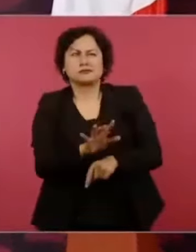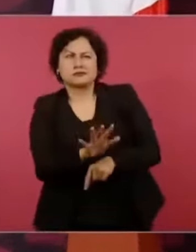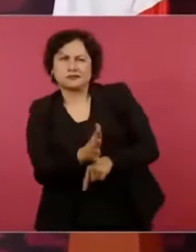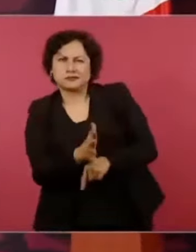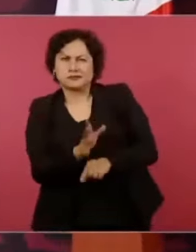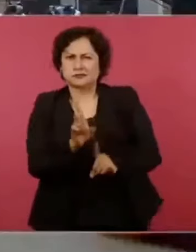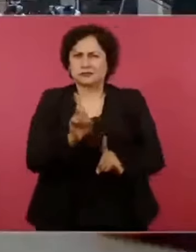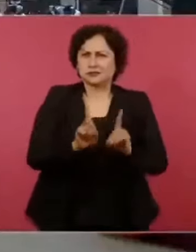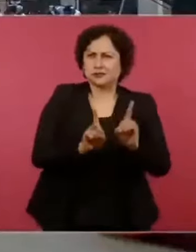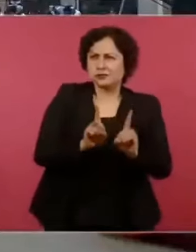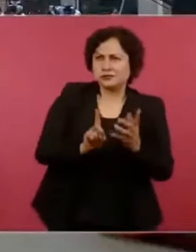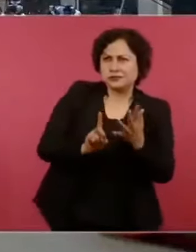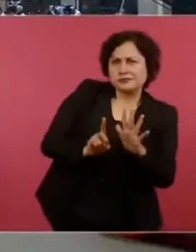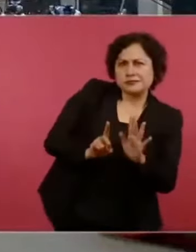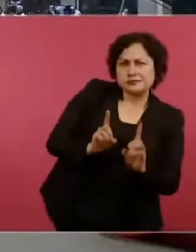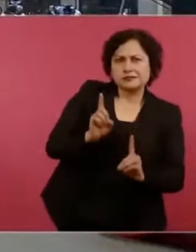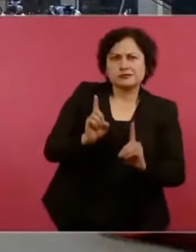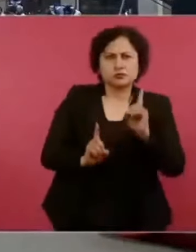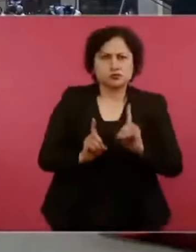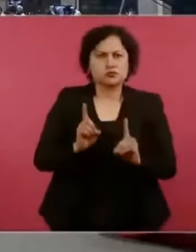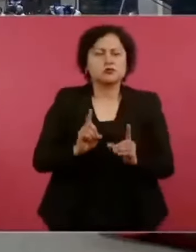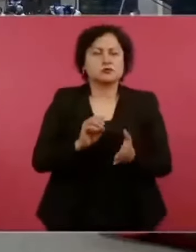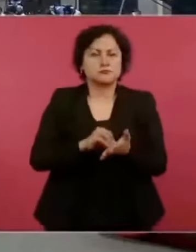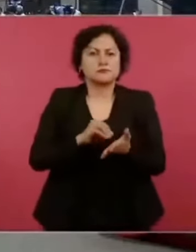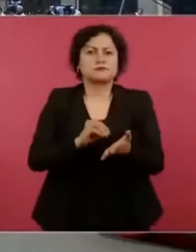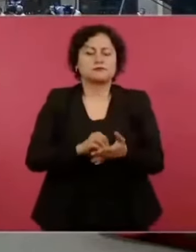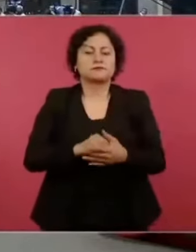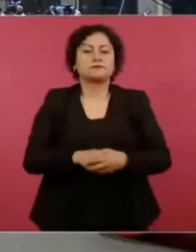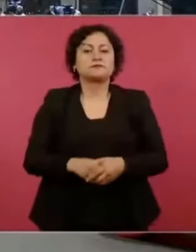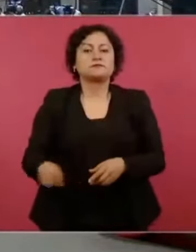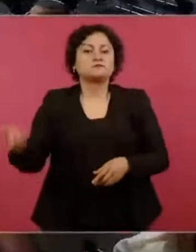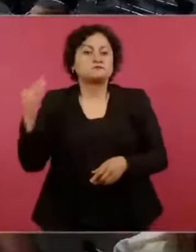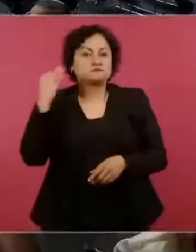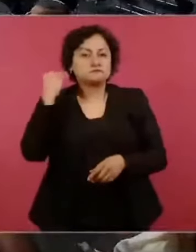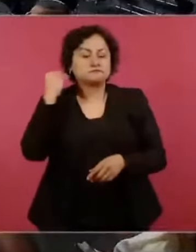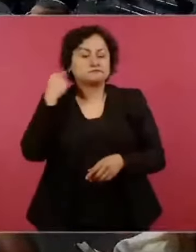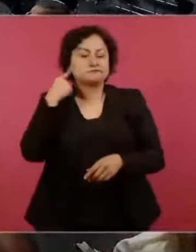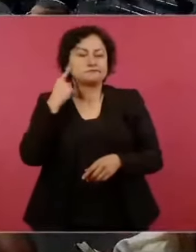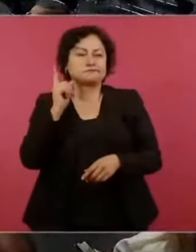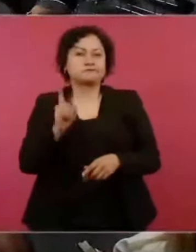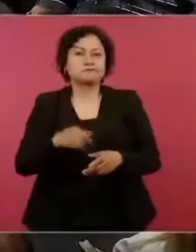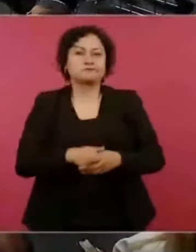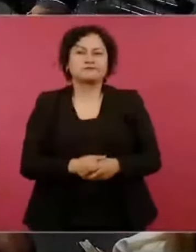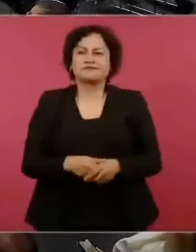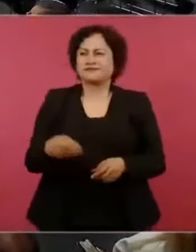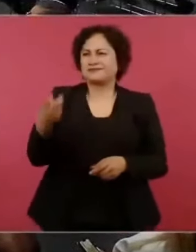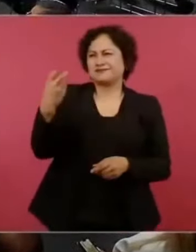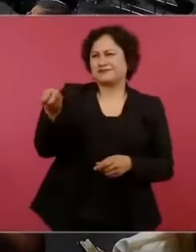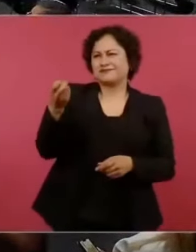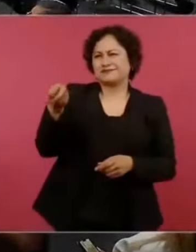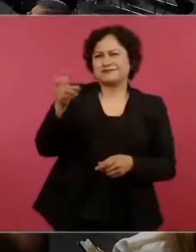La ministra del Interior de Ecuador es mexicana, ¿su opinión? Eso no.